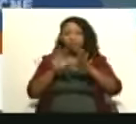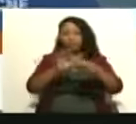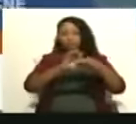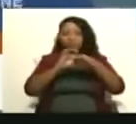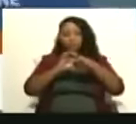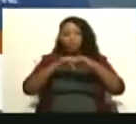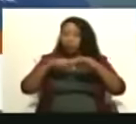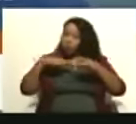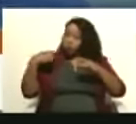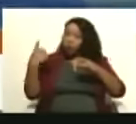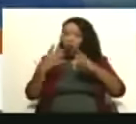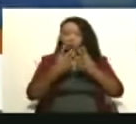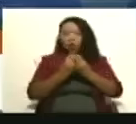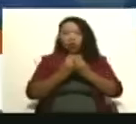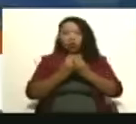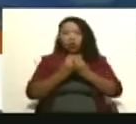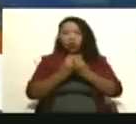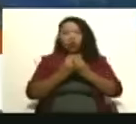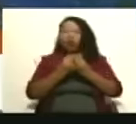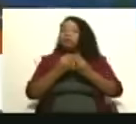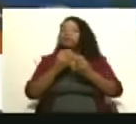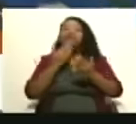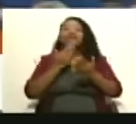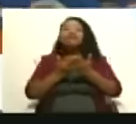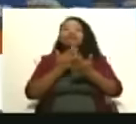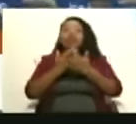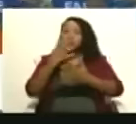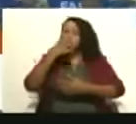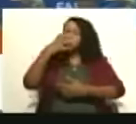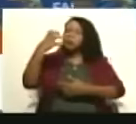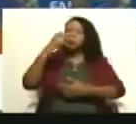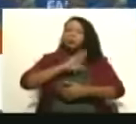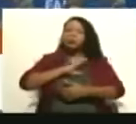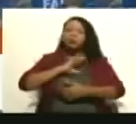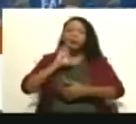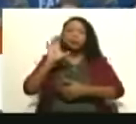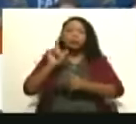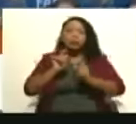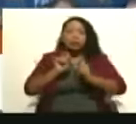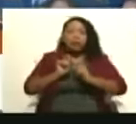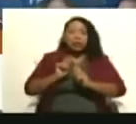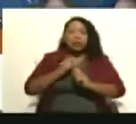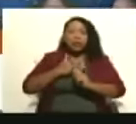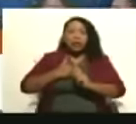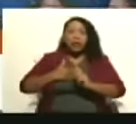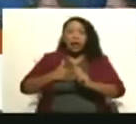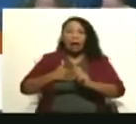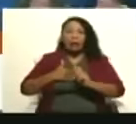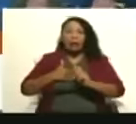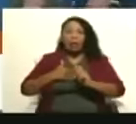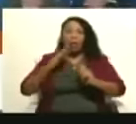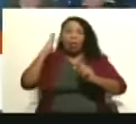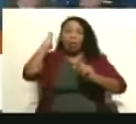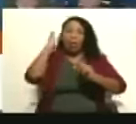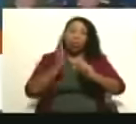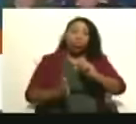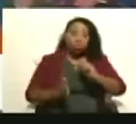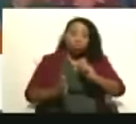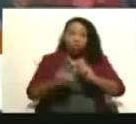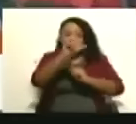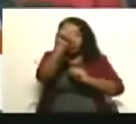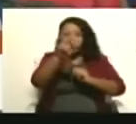concordia, surgida ante el clamor y los gritos de nuestra patria por el intento de amputación de una de las partes de